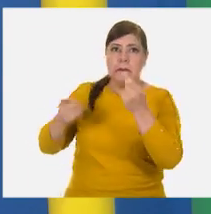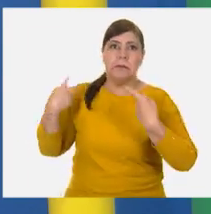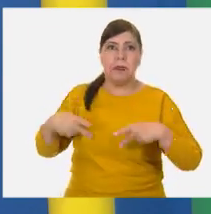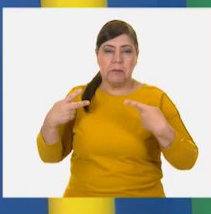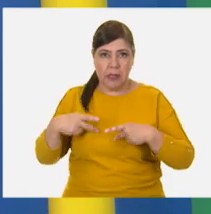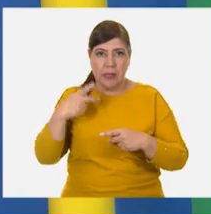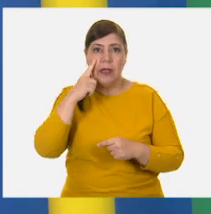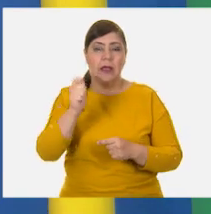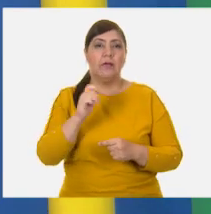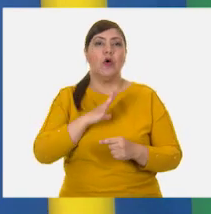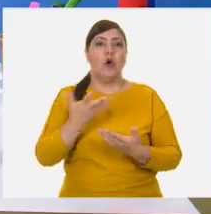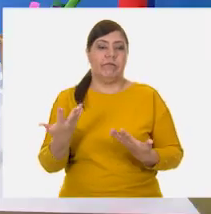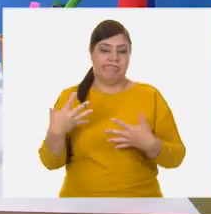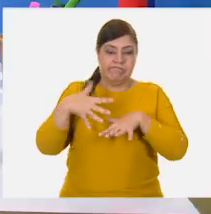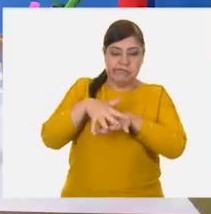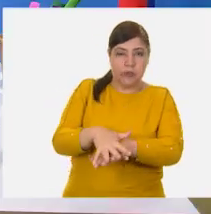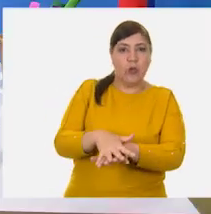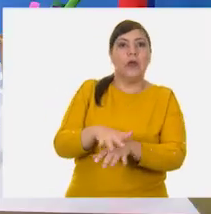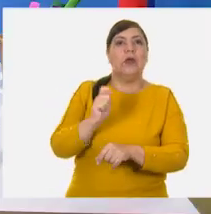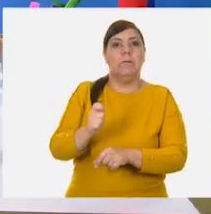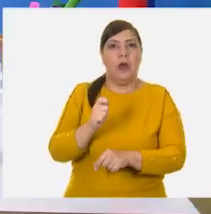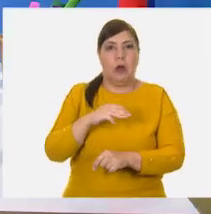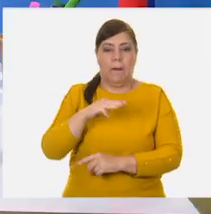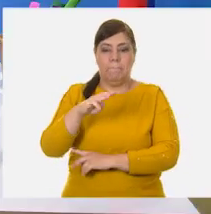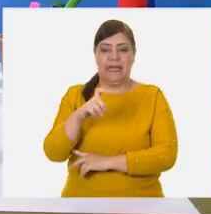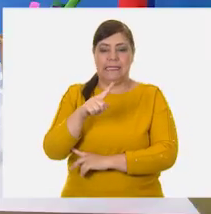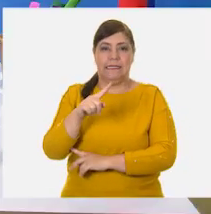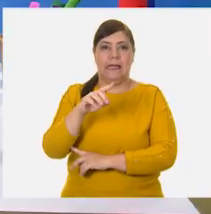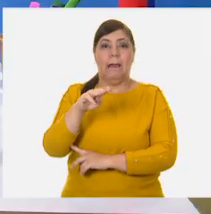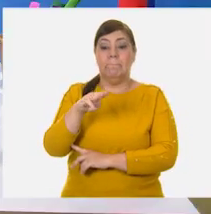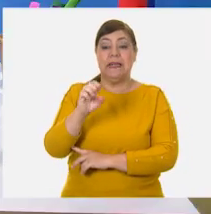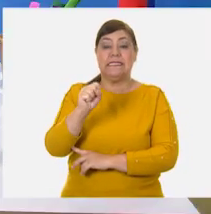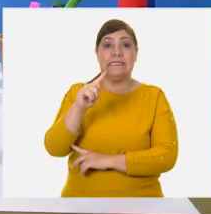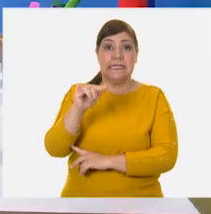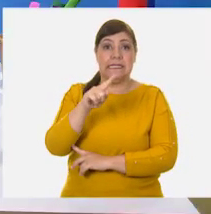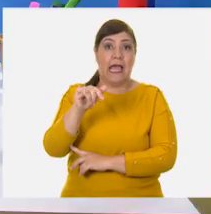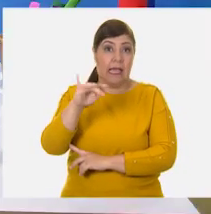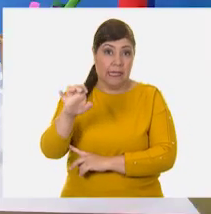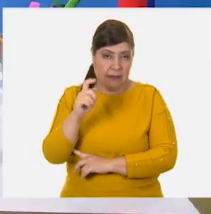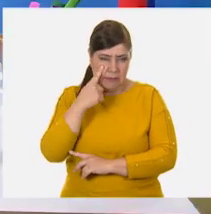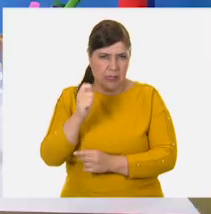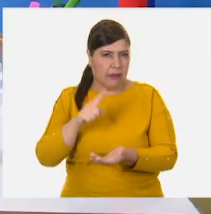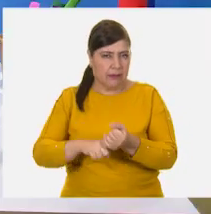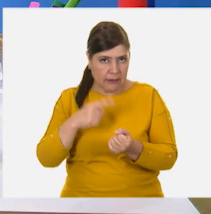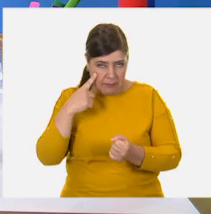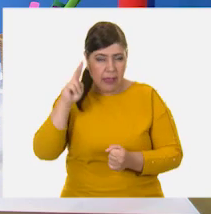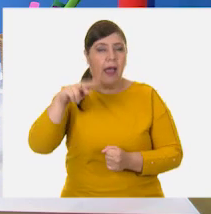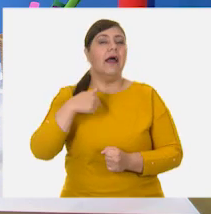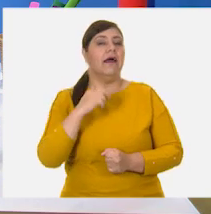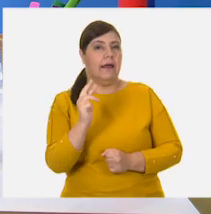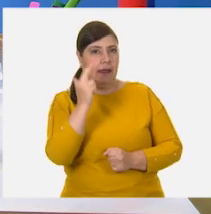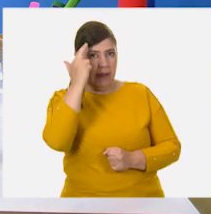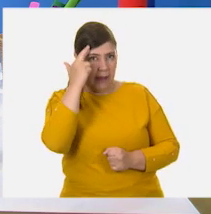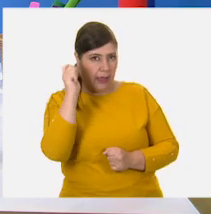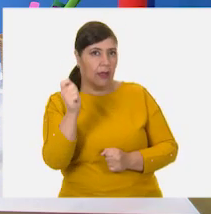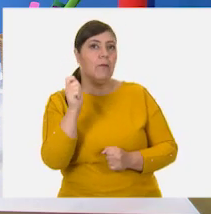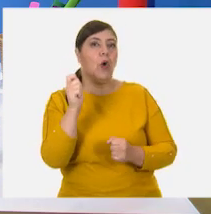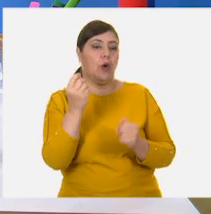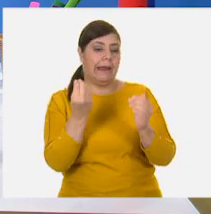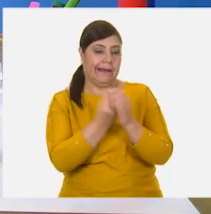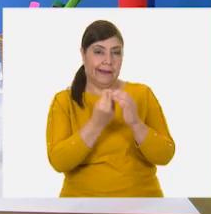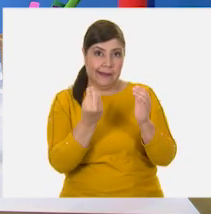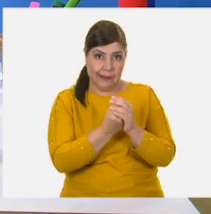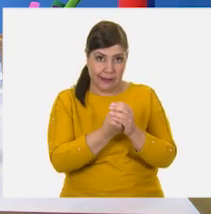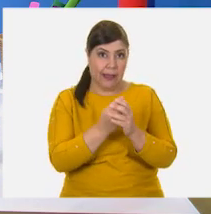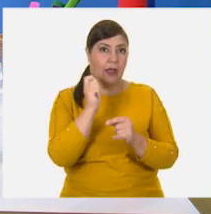clases sobre el mestizaje. Sí, lo recuerdo perfectamente y he aprendido mucho durante las clases del virreinato, porque también